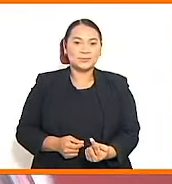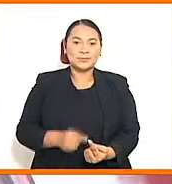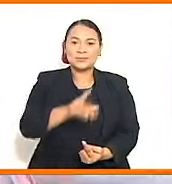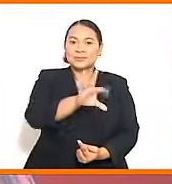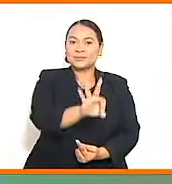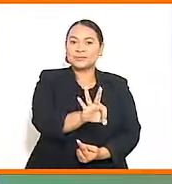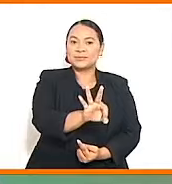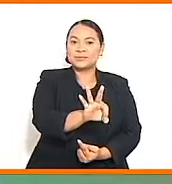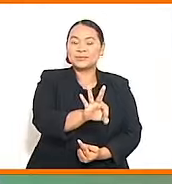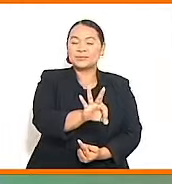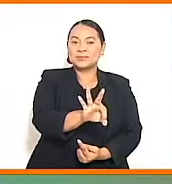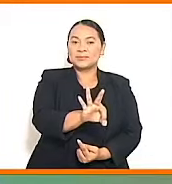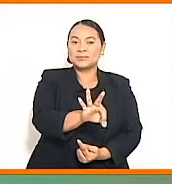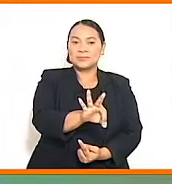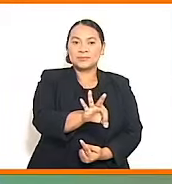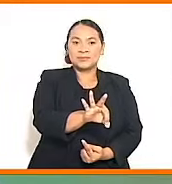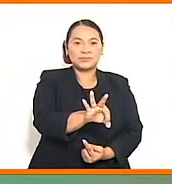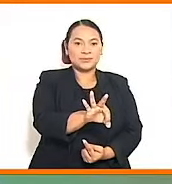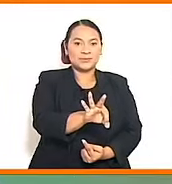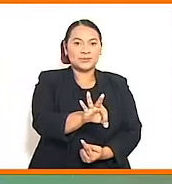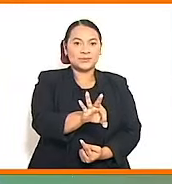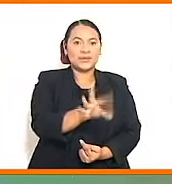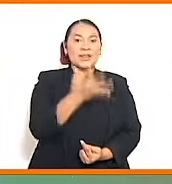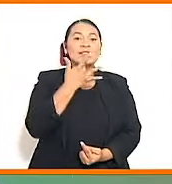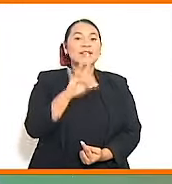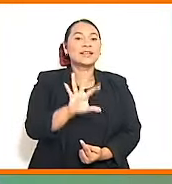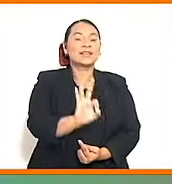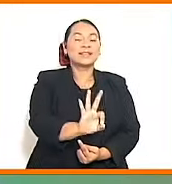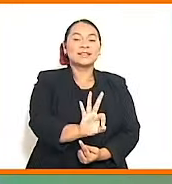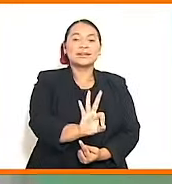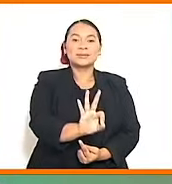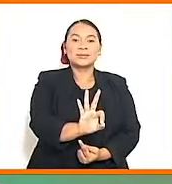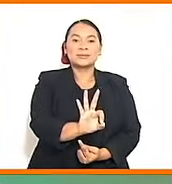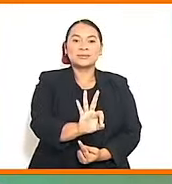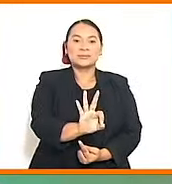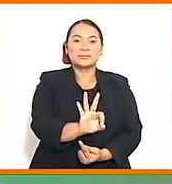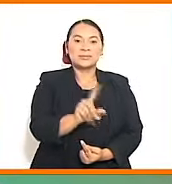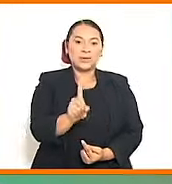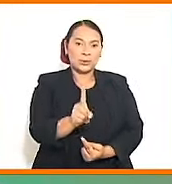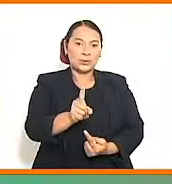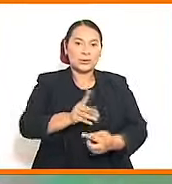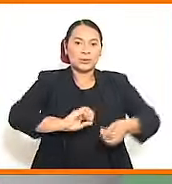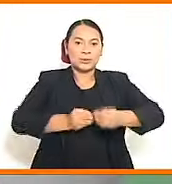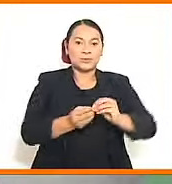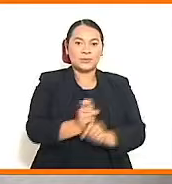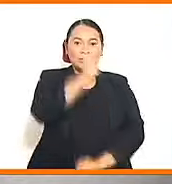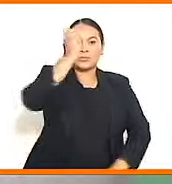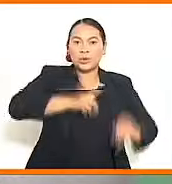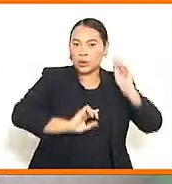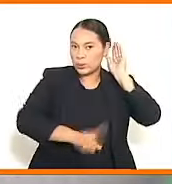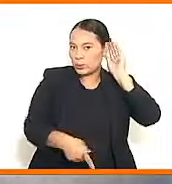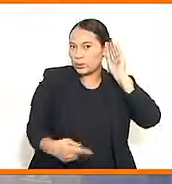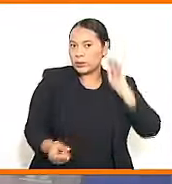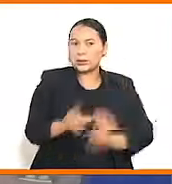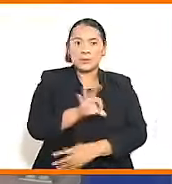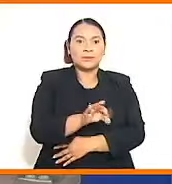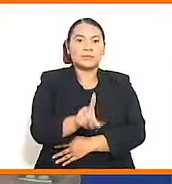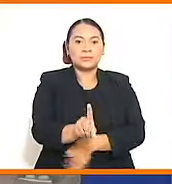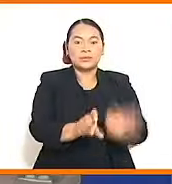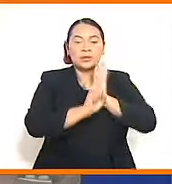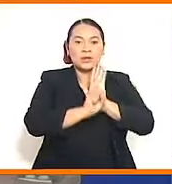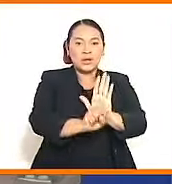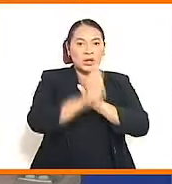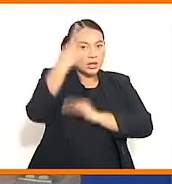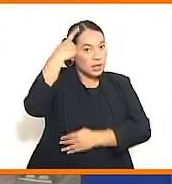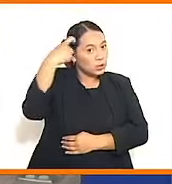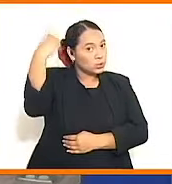9, segundo dígito ganador. Muchísima suerte a todos porque este es el 1. Número ganador en diaria es el 91 con